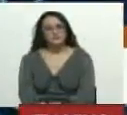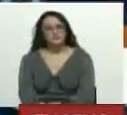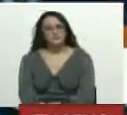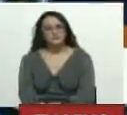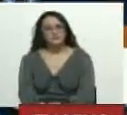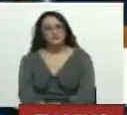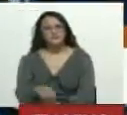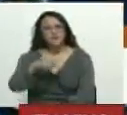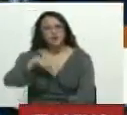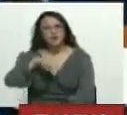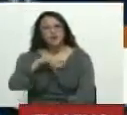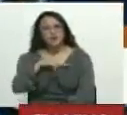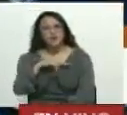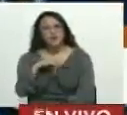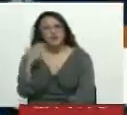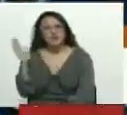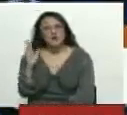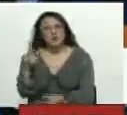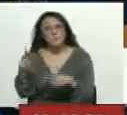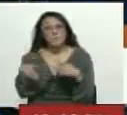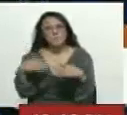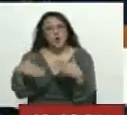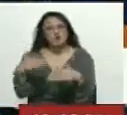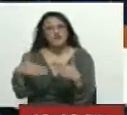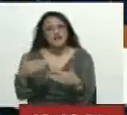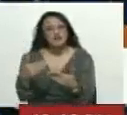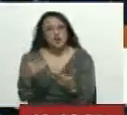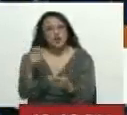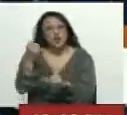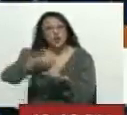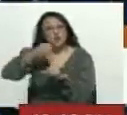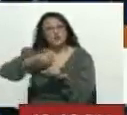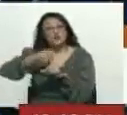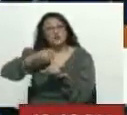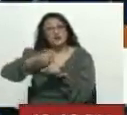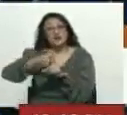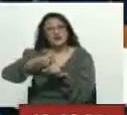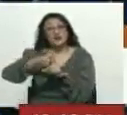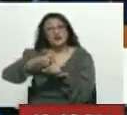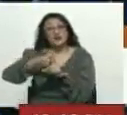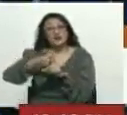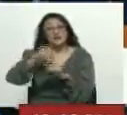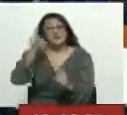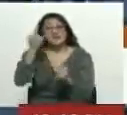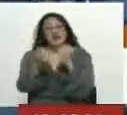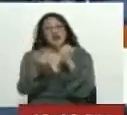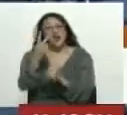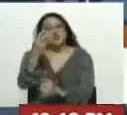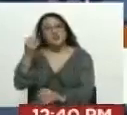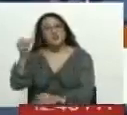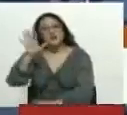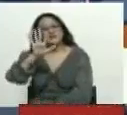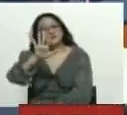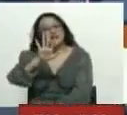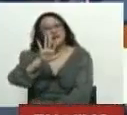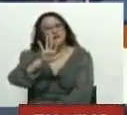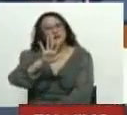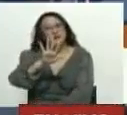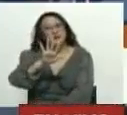nosotros veníamos de un proceso de lucha contra el y al final dos mil cinco ahí